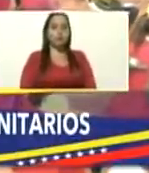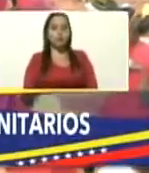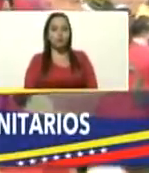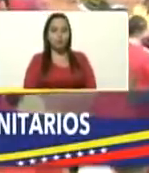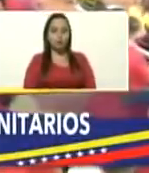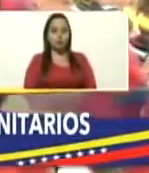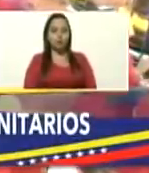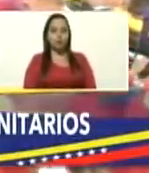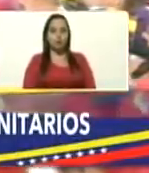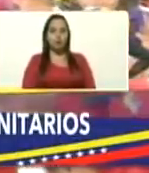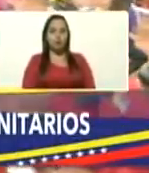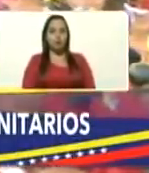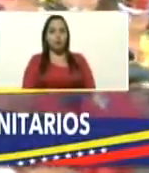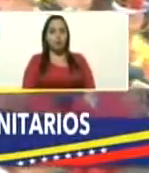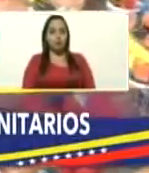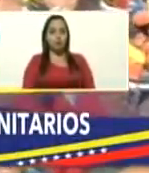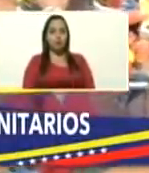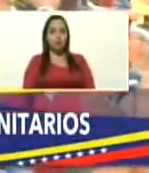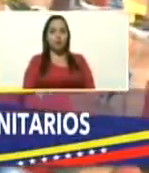Sí.